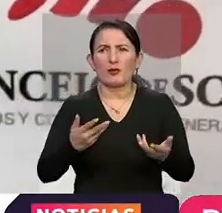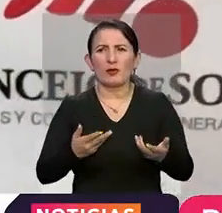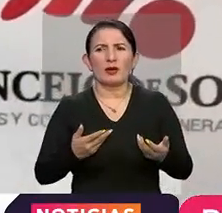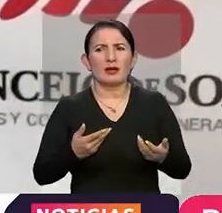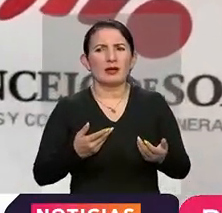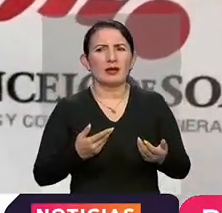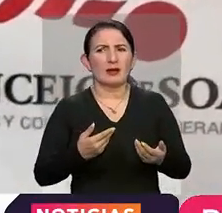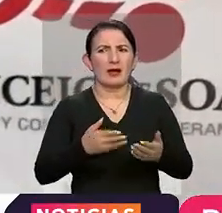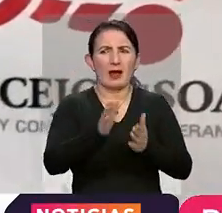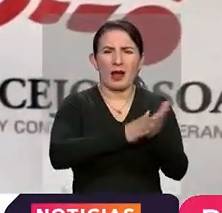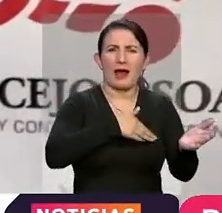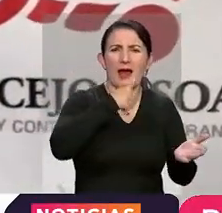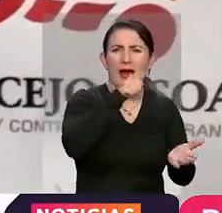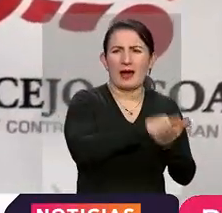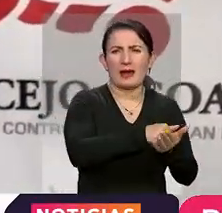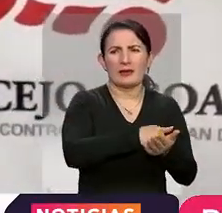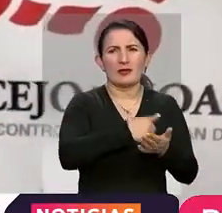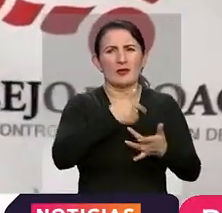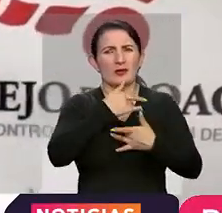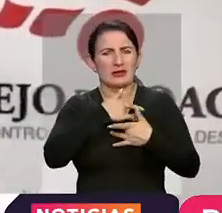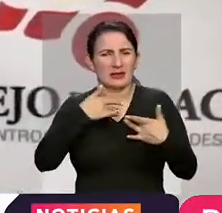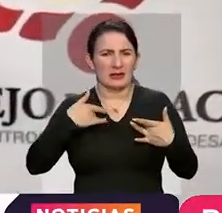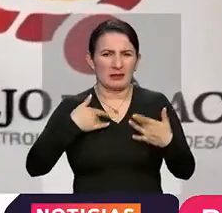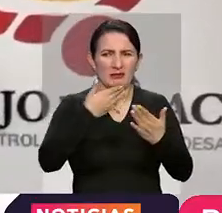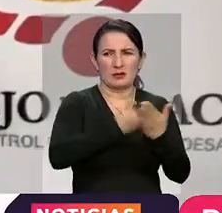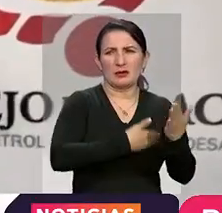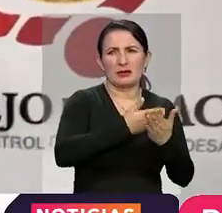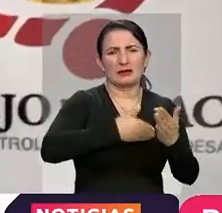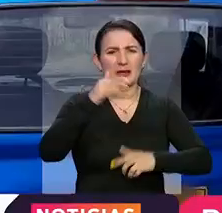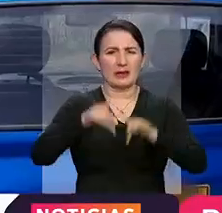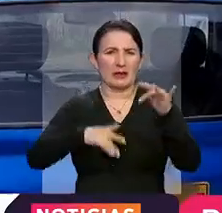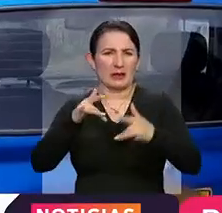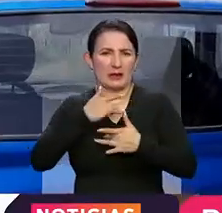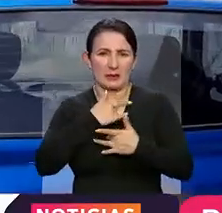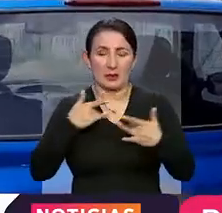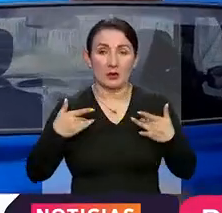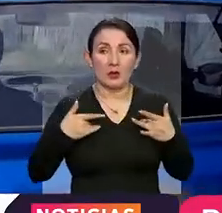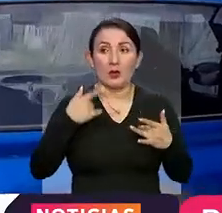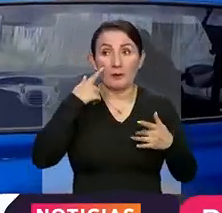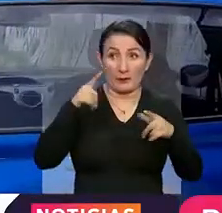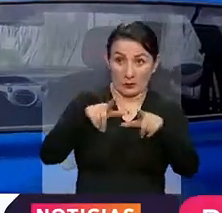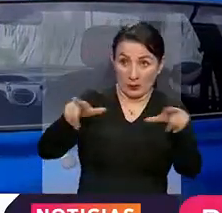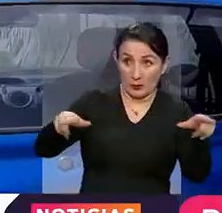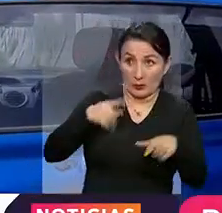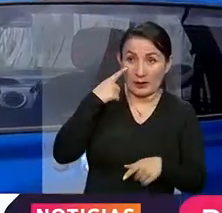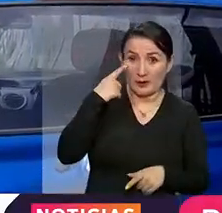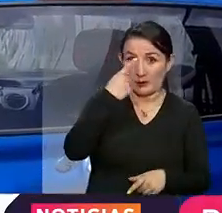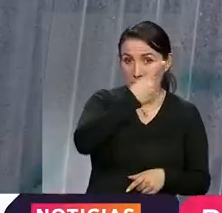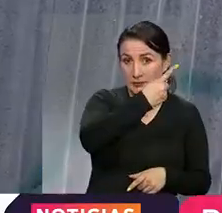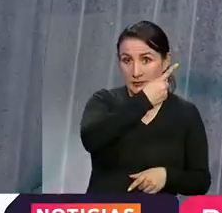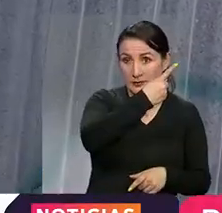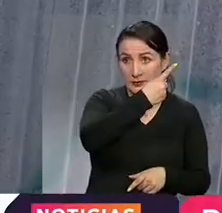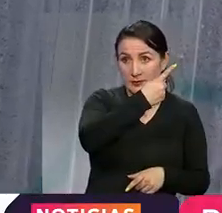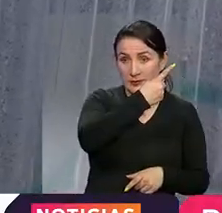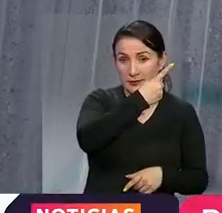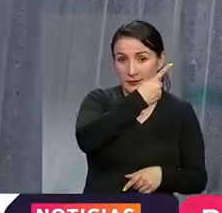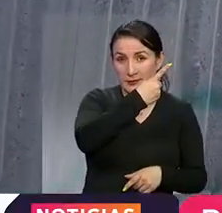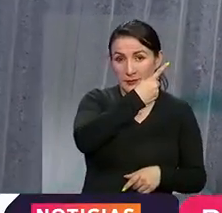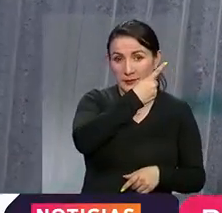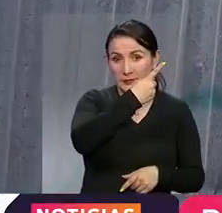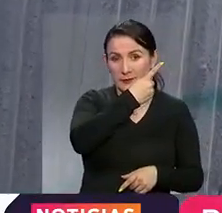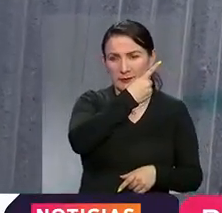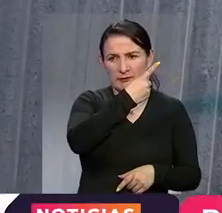la respectiva acta de salubridad expedida por la Secretaría de Salud? Este lugar, ubicado en la calle 22B, séptima